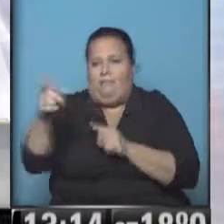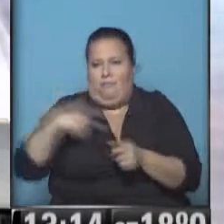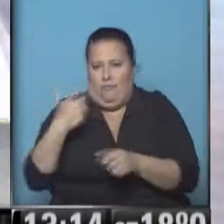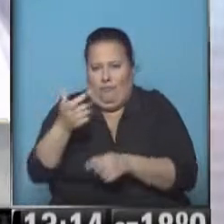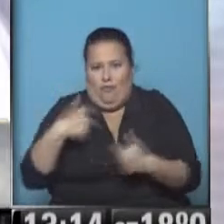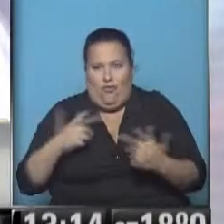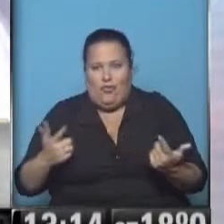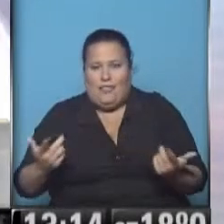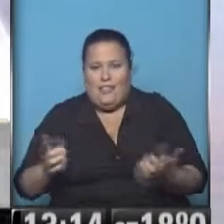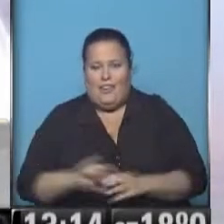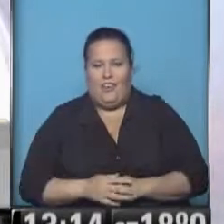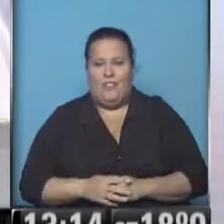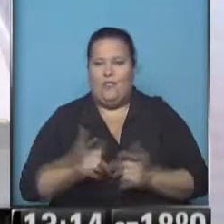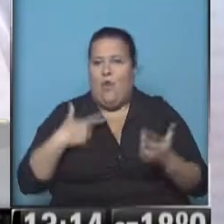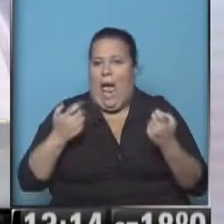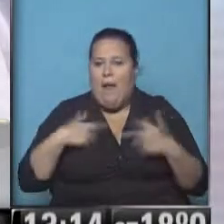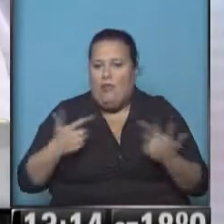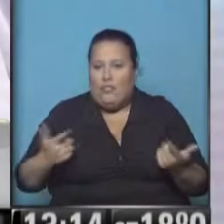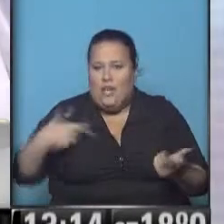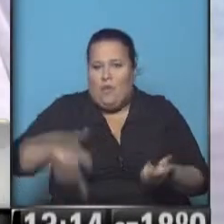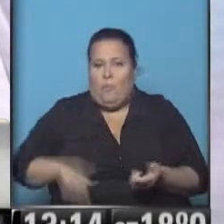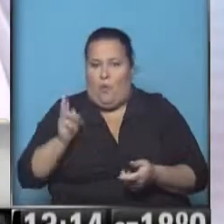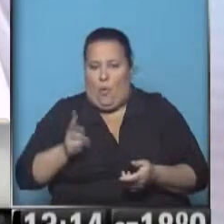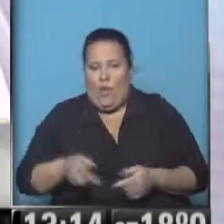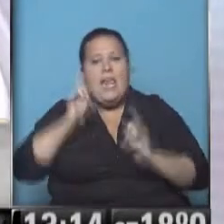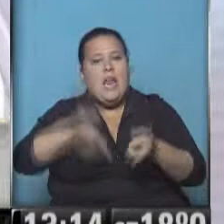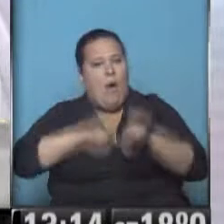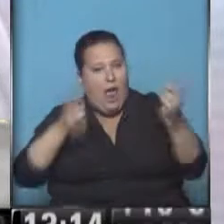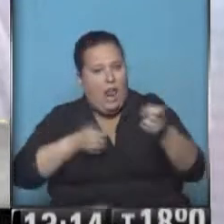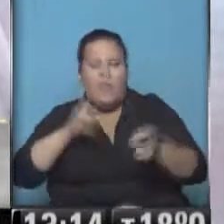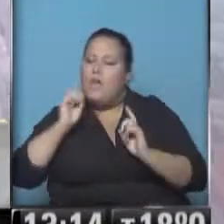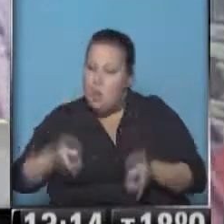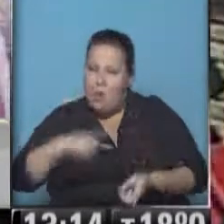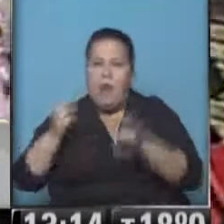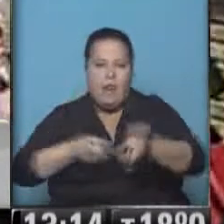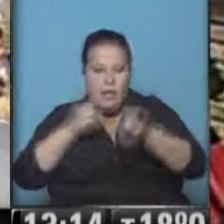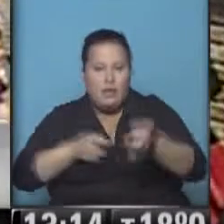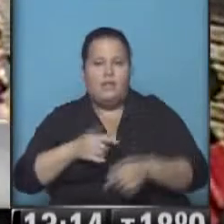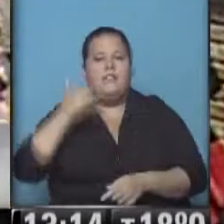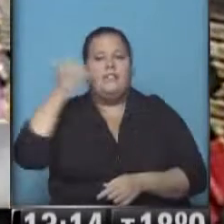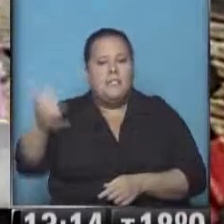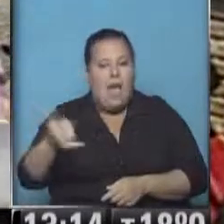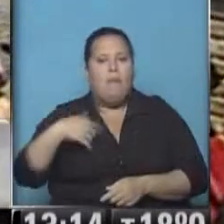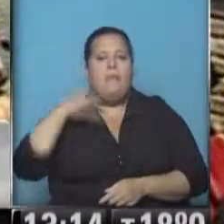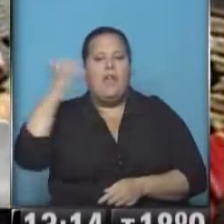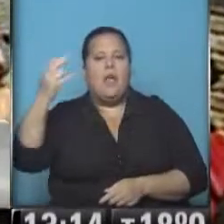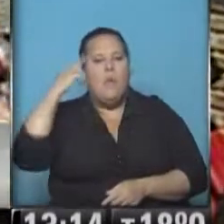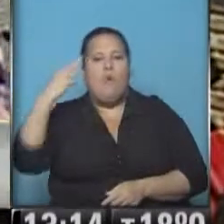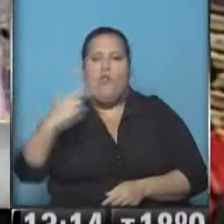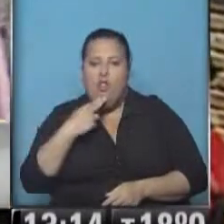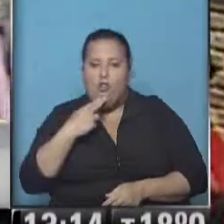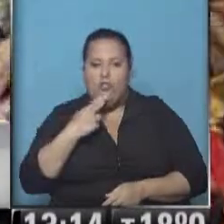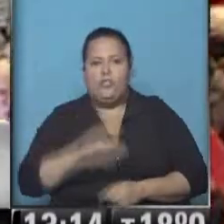tirar porque no tengo arma, no tengo portación de arma ni nada. ¿Igual usted los persiguió? Yo igual los perseguí, llamé, me quise comunicar con el